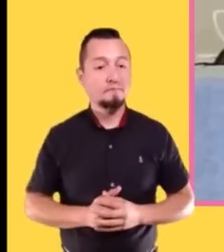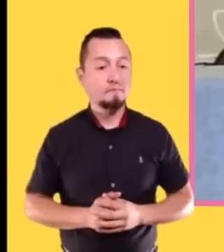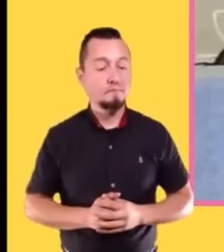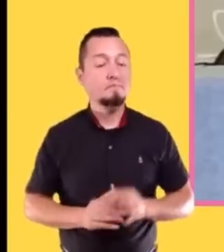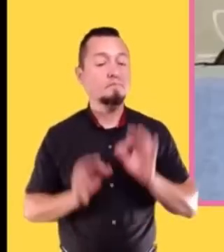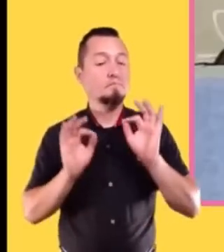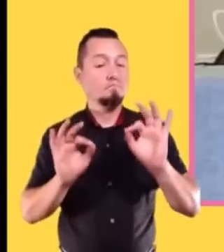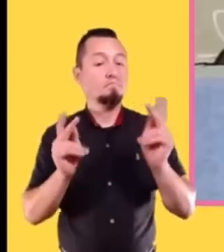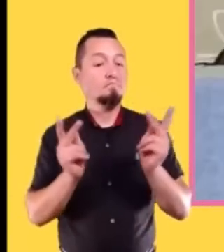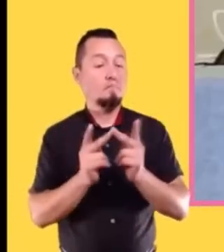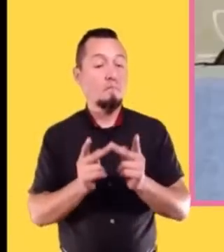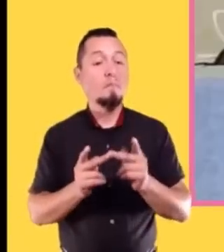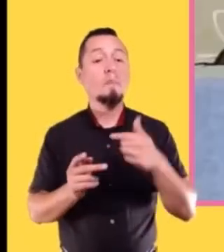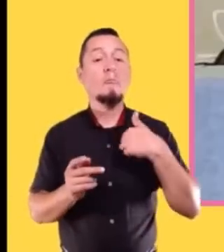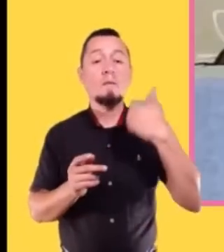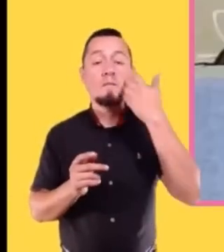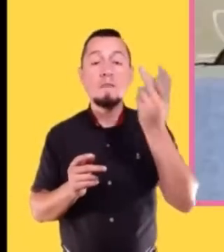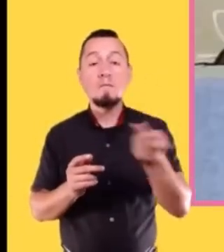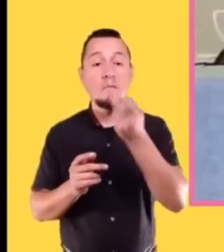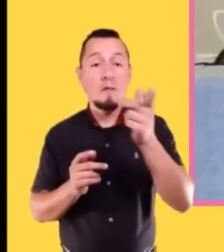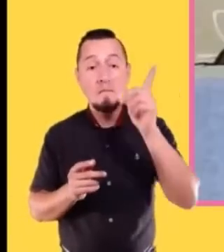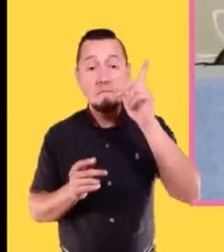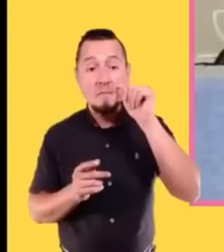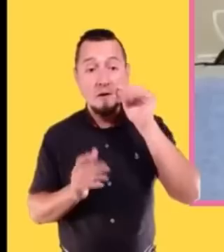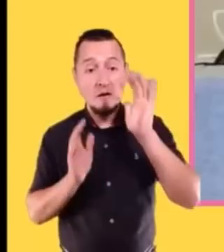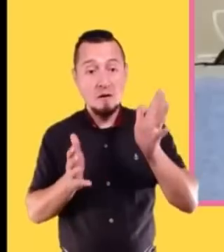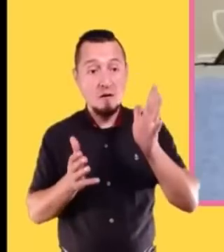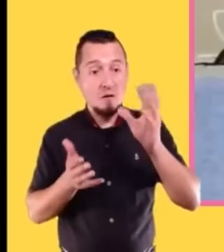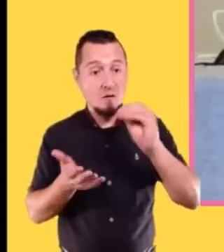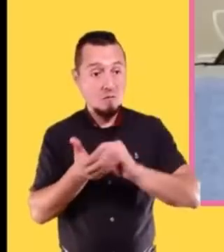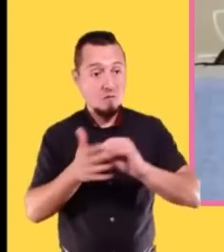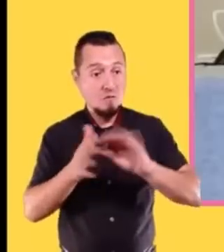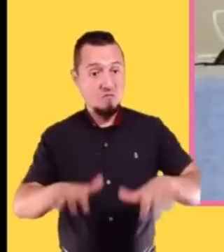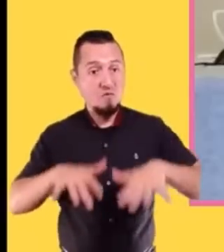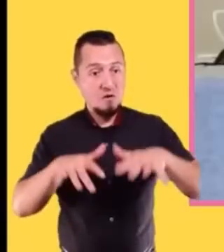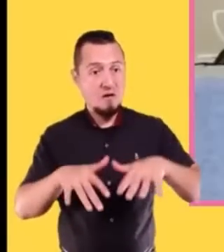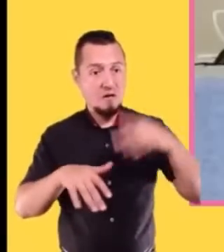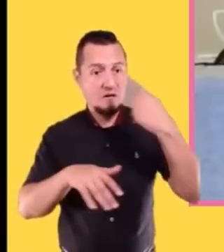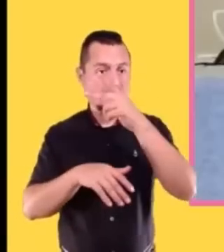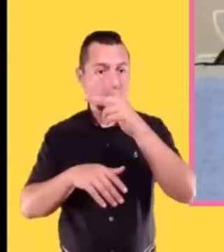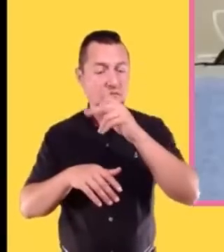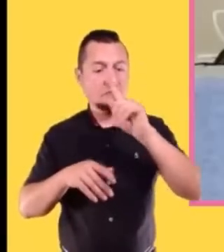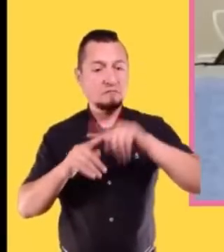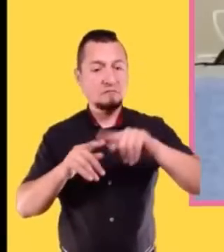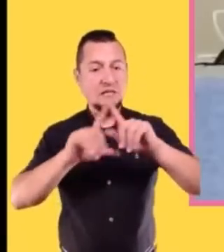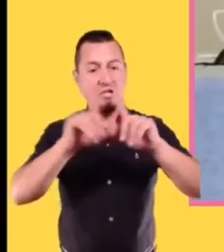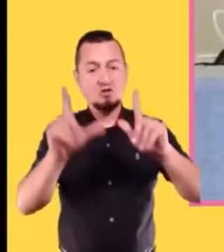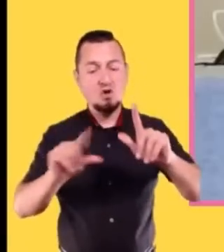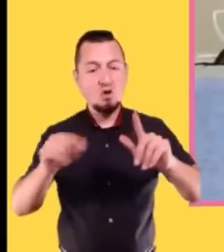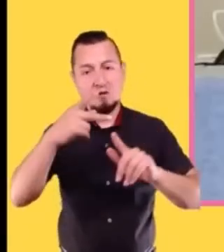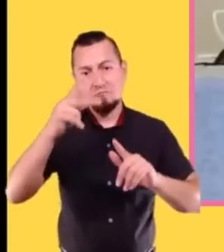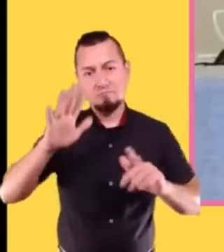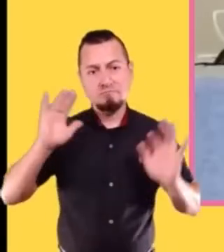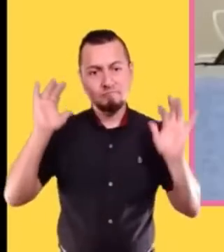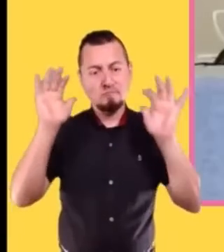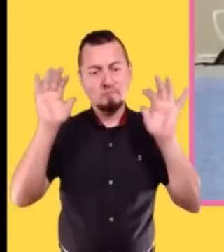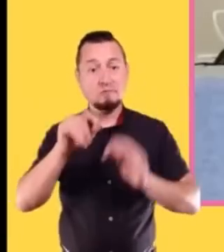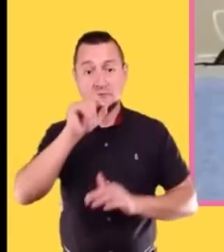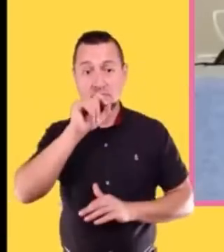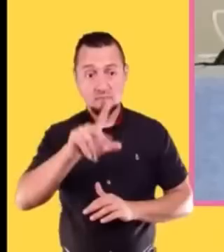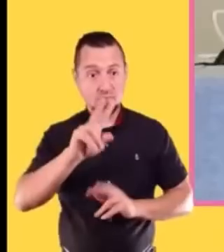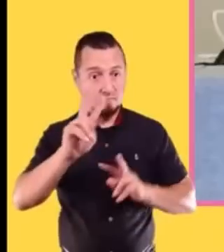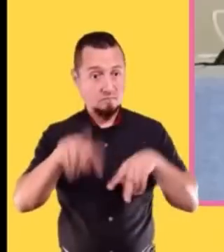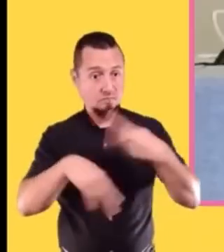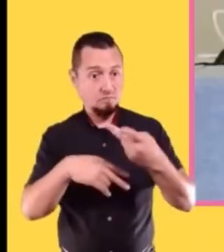también preguntarles, del día de mañana inicia una serie de foros en Palacio Nacional con la Secretaria de Educación. ¿Jalisco va a